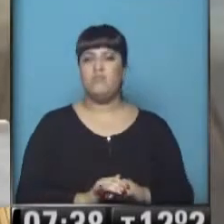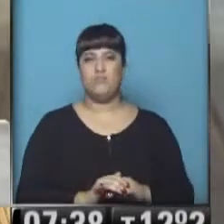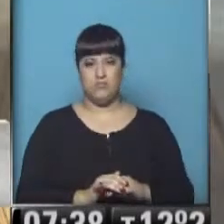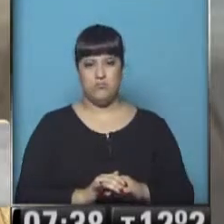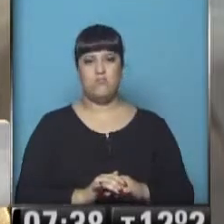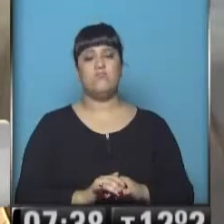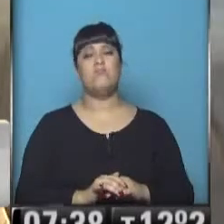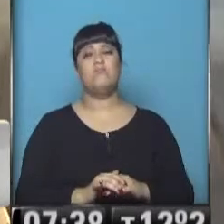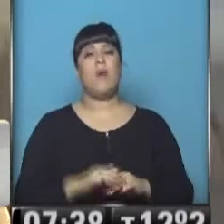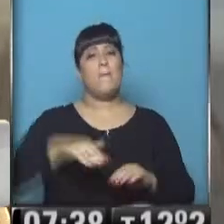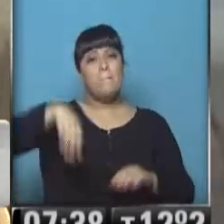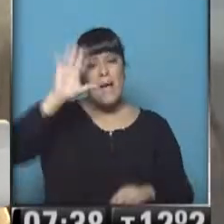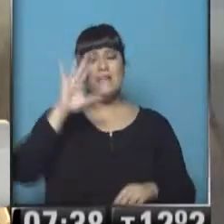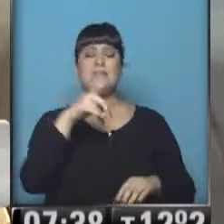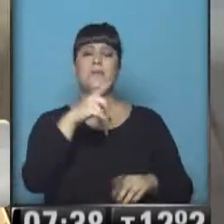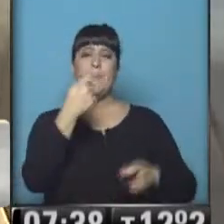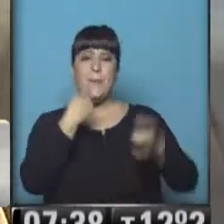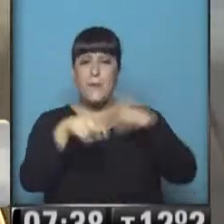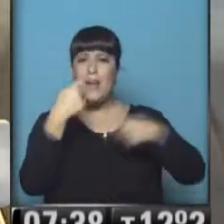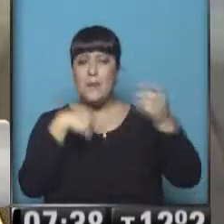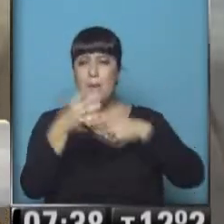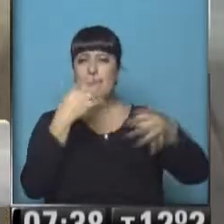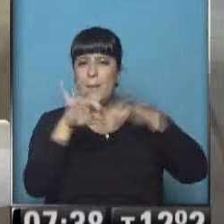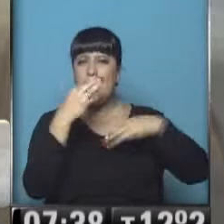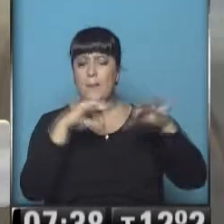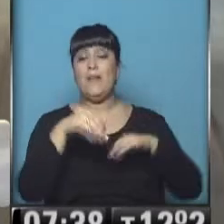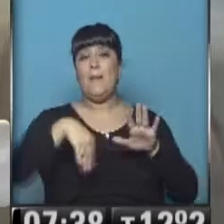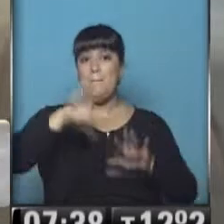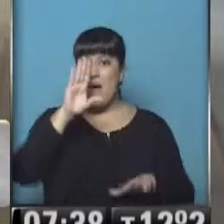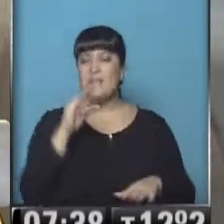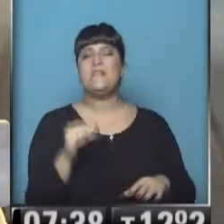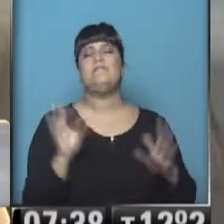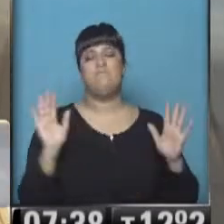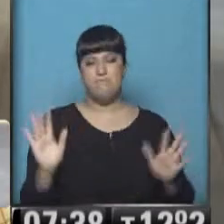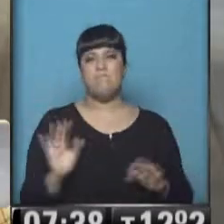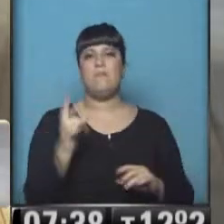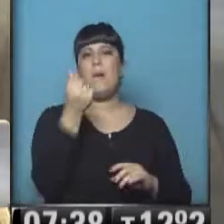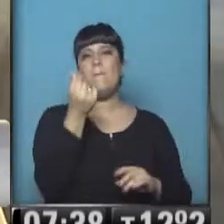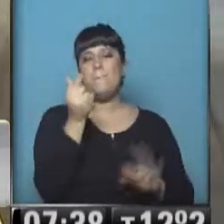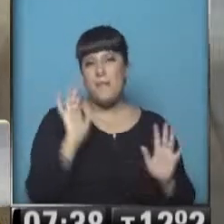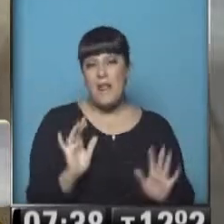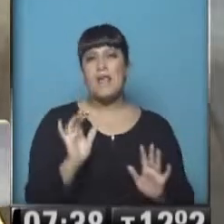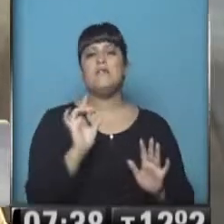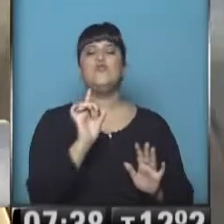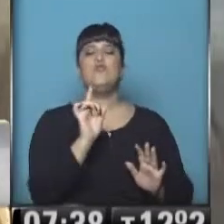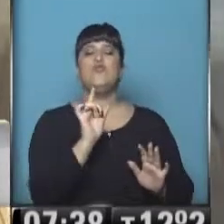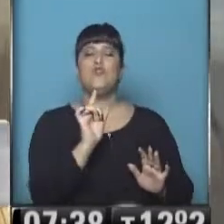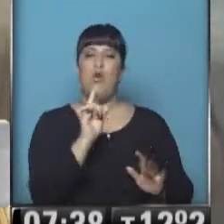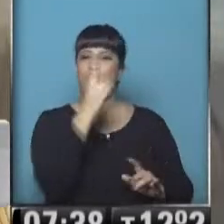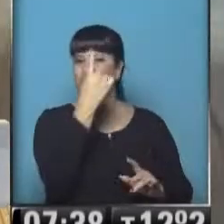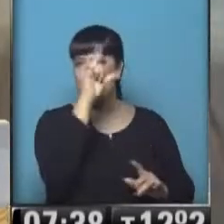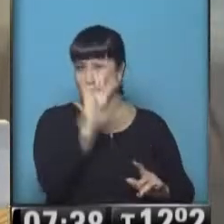Los rubros que más fueron elegidos son aquellos que tienen precio de valor unitario más bajo, por